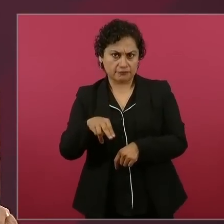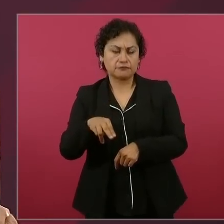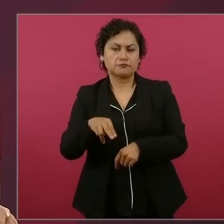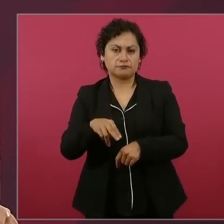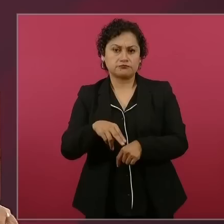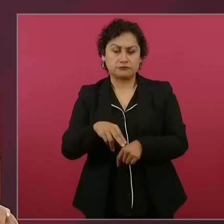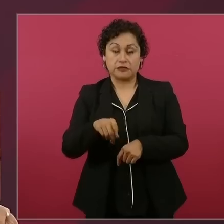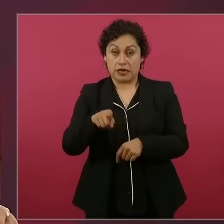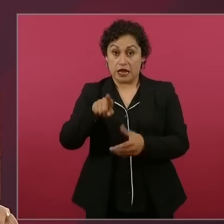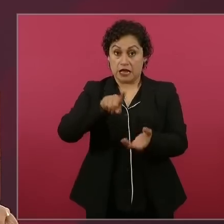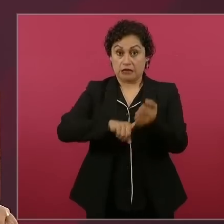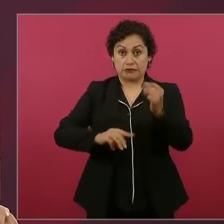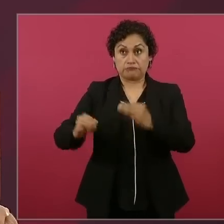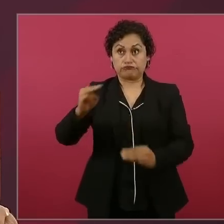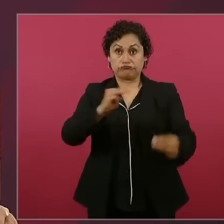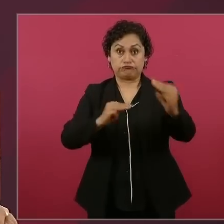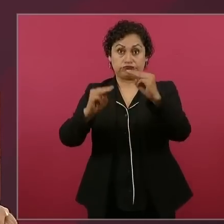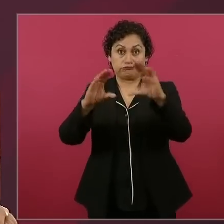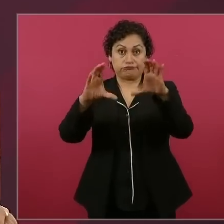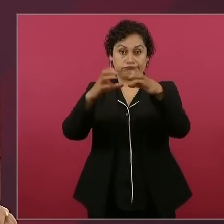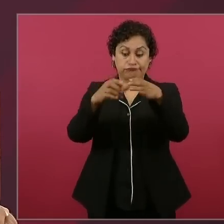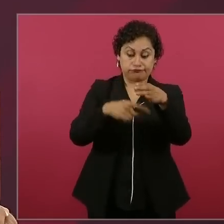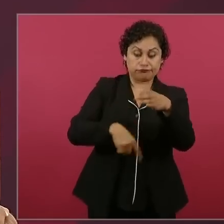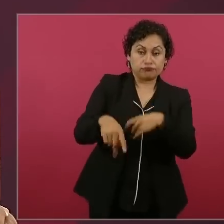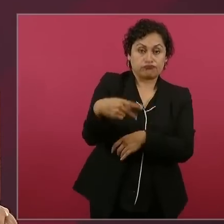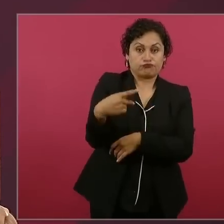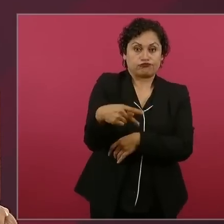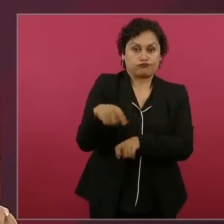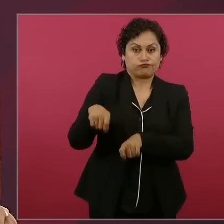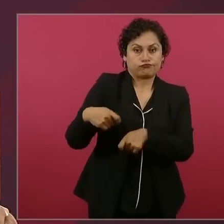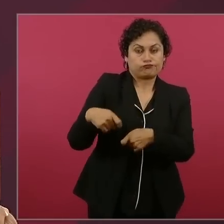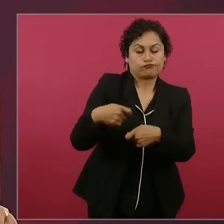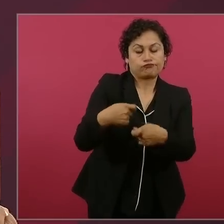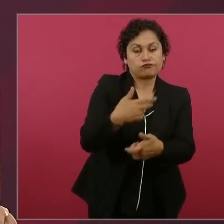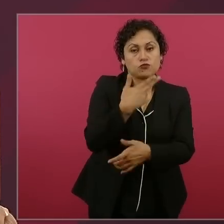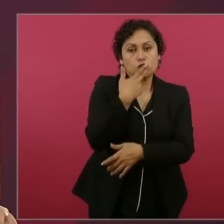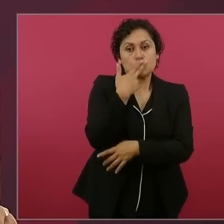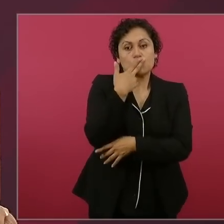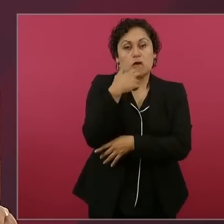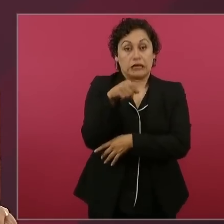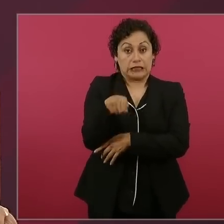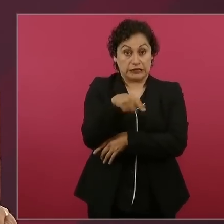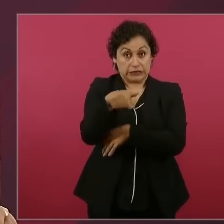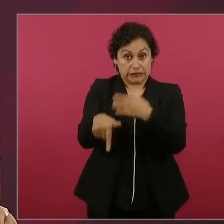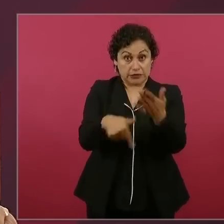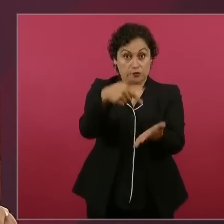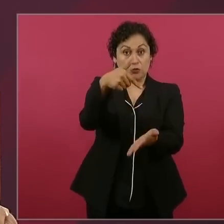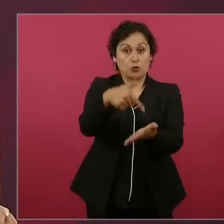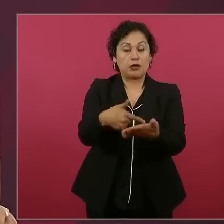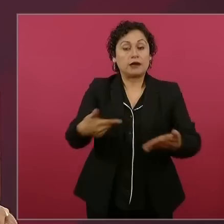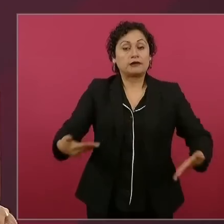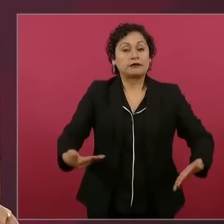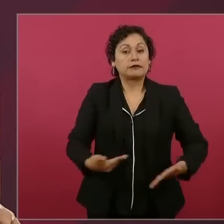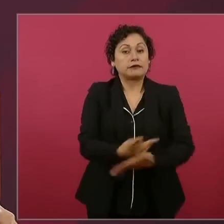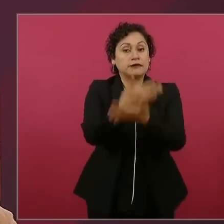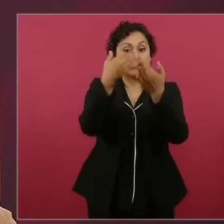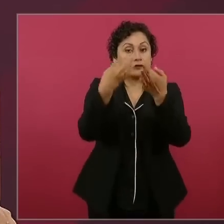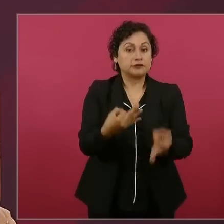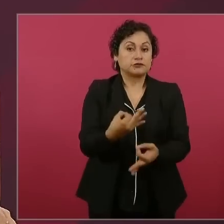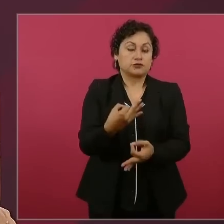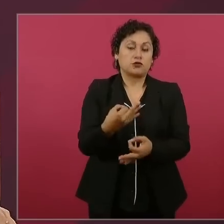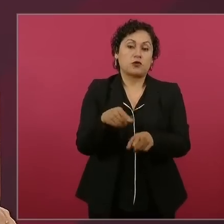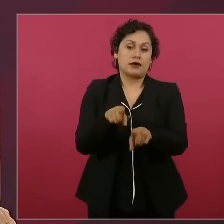en la Sierra Mazateca. Nació el papá de los Flores Magón